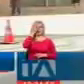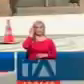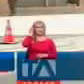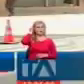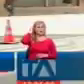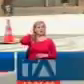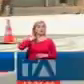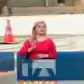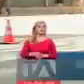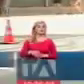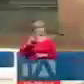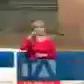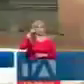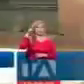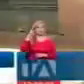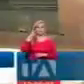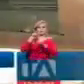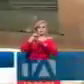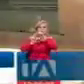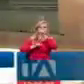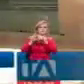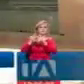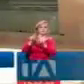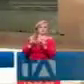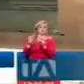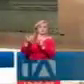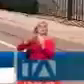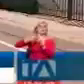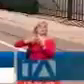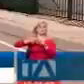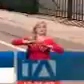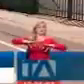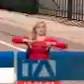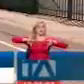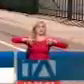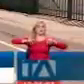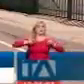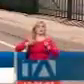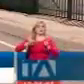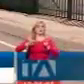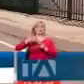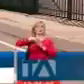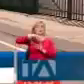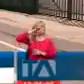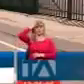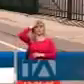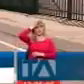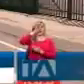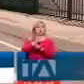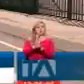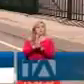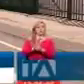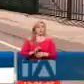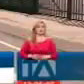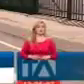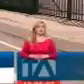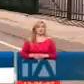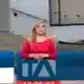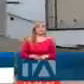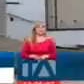La Fiscalía ha identificado a varios de los involucrados en la red de corrupción que operó dentro del Hospital del Seguro Social Teodoro Maldonado